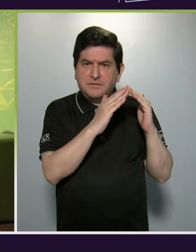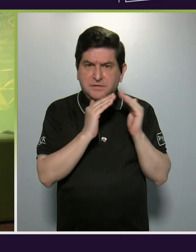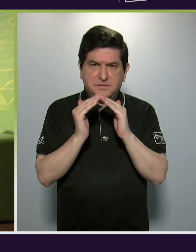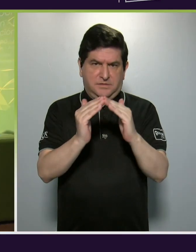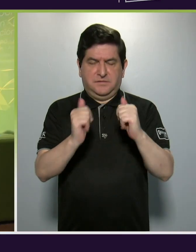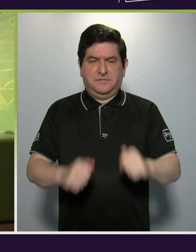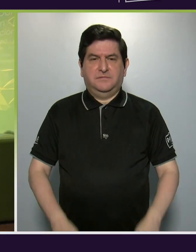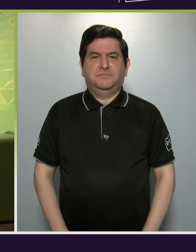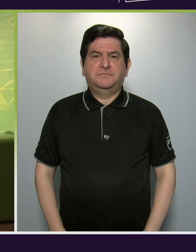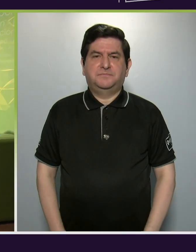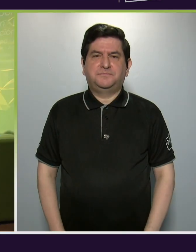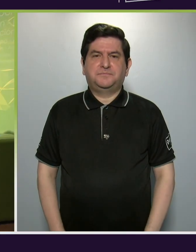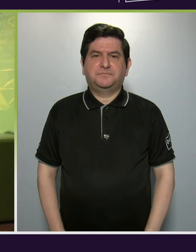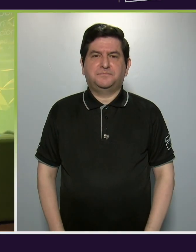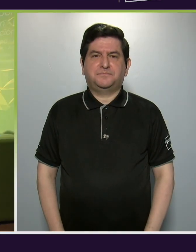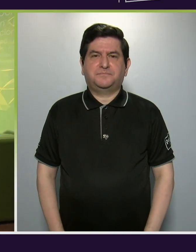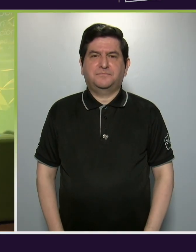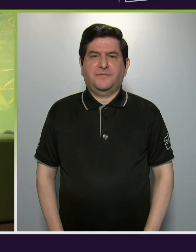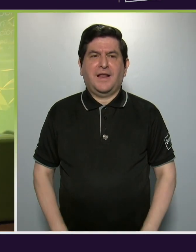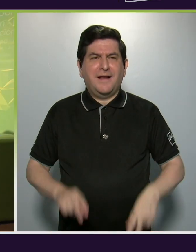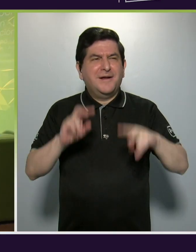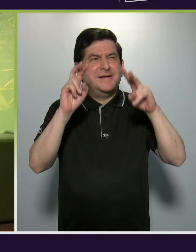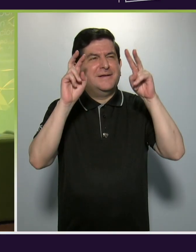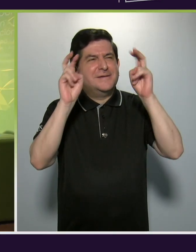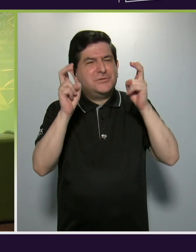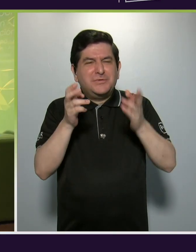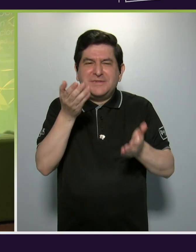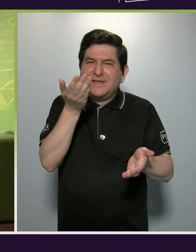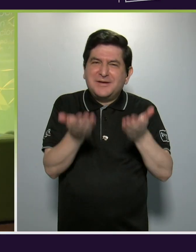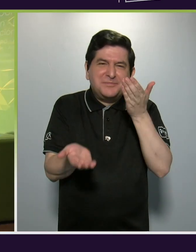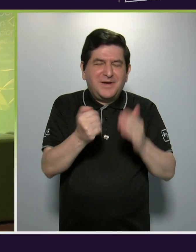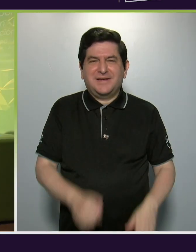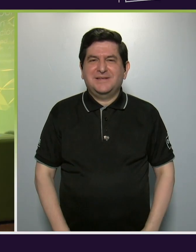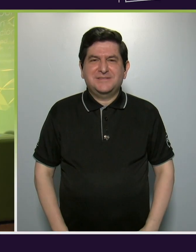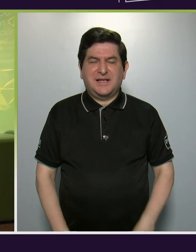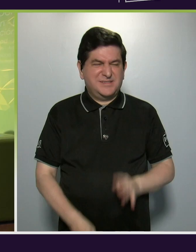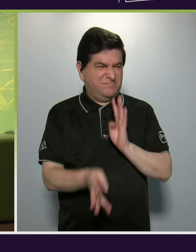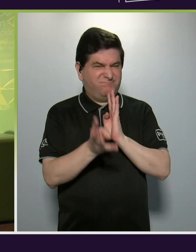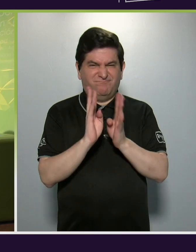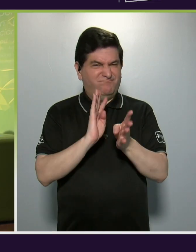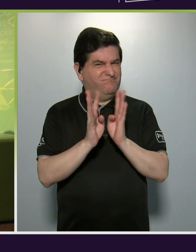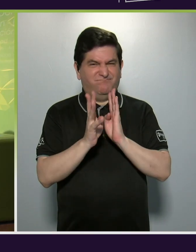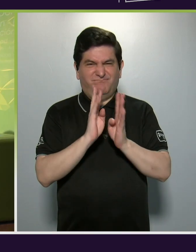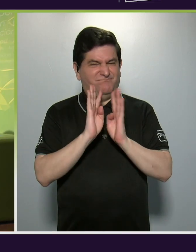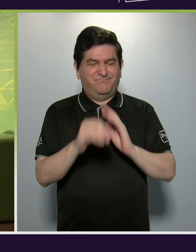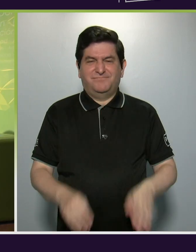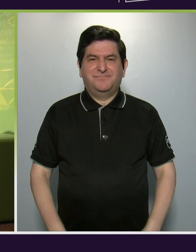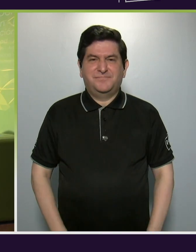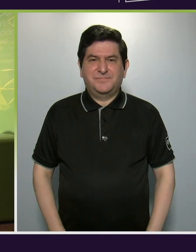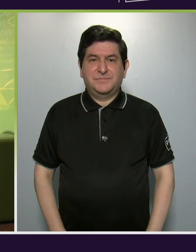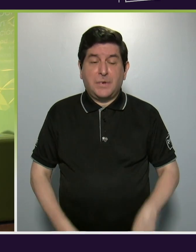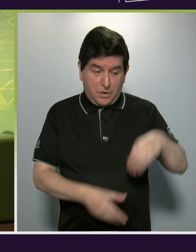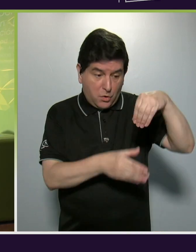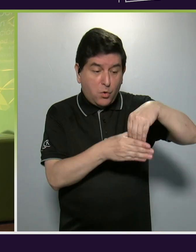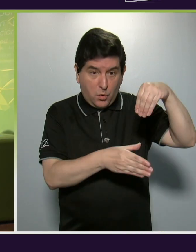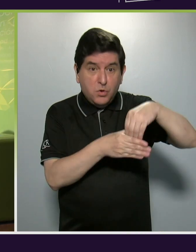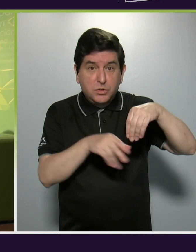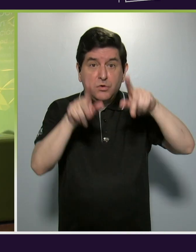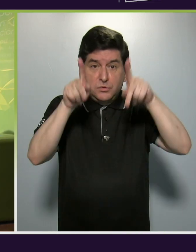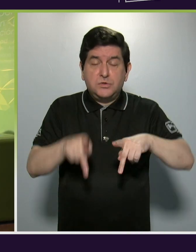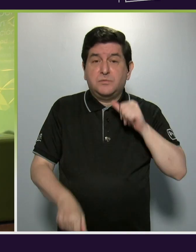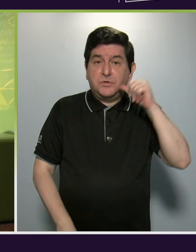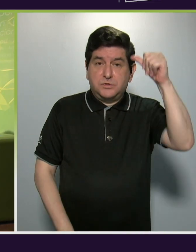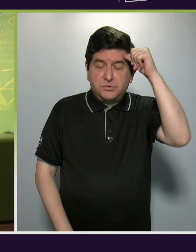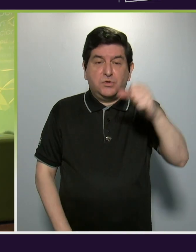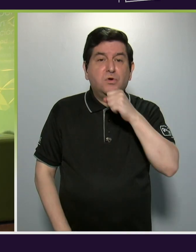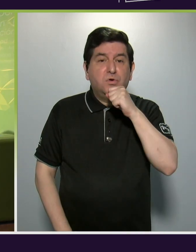¿verdad? Entonces, como que es un tema que de repente no está tan conversado, ¿verdad? El aporte también que las personas adultas mayores